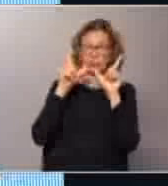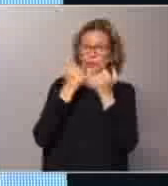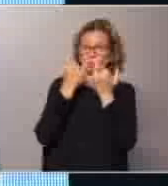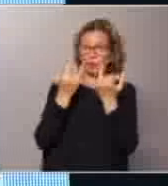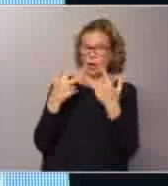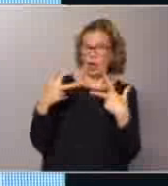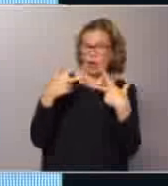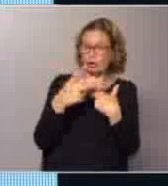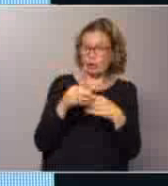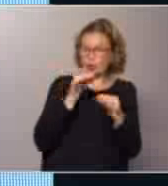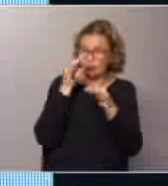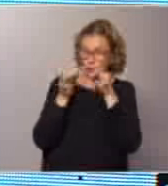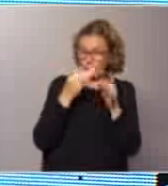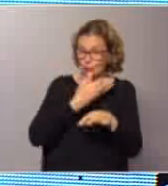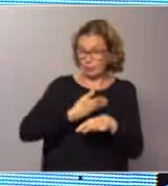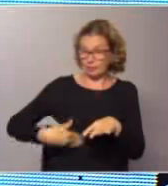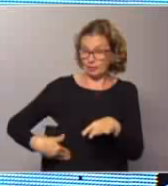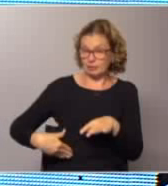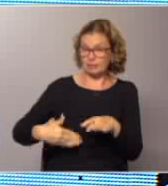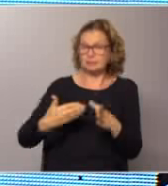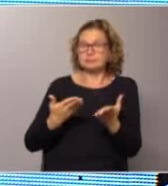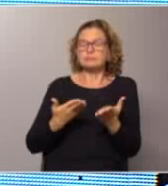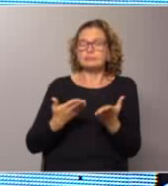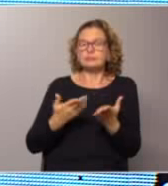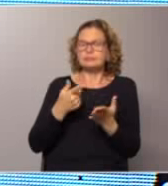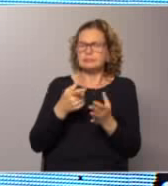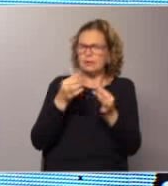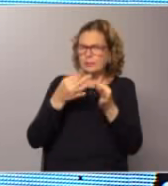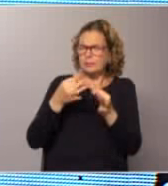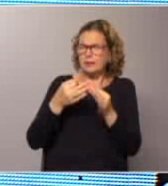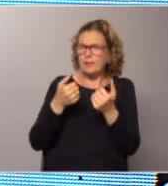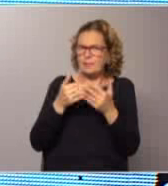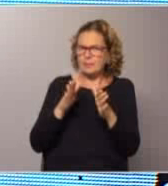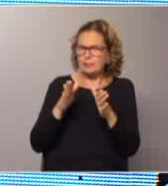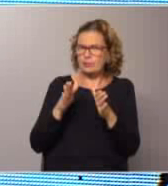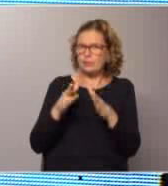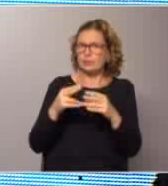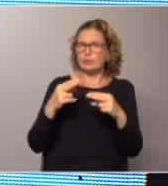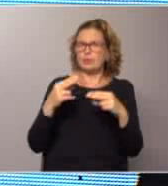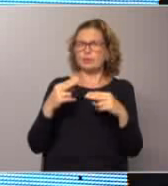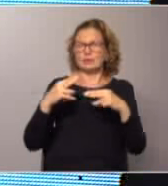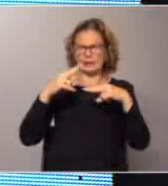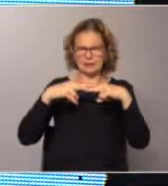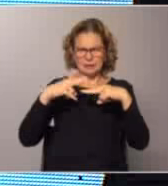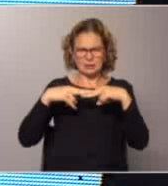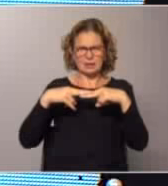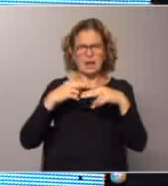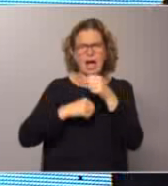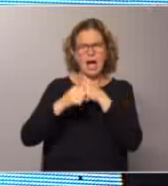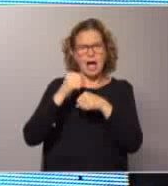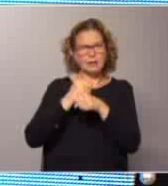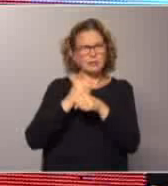cortando también un discurso presidencial bueno esto en realidad también inició con las redes sociales las redes sociales en el 2016